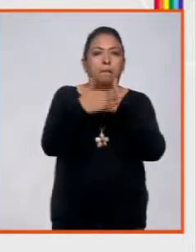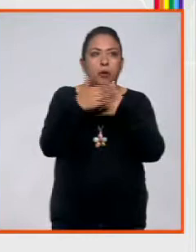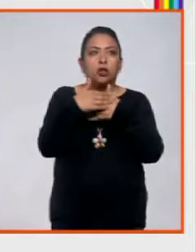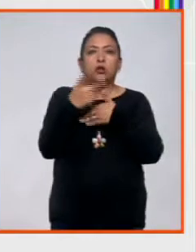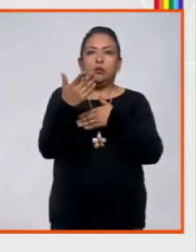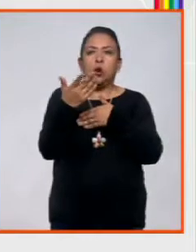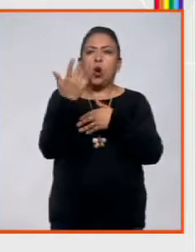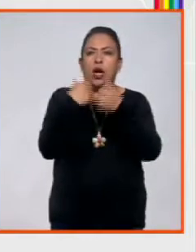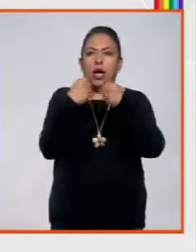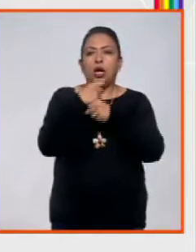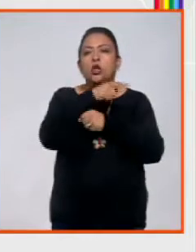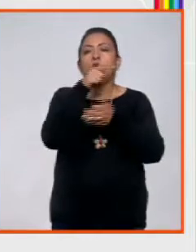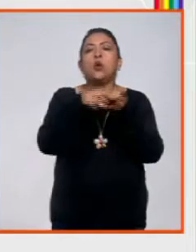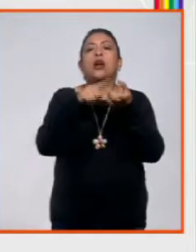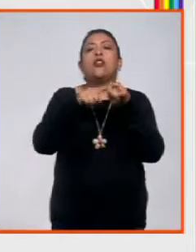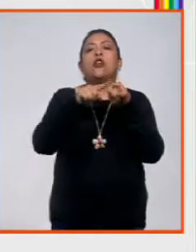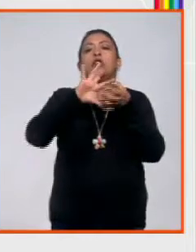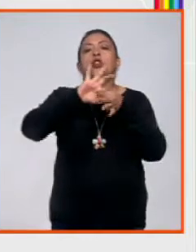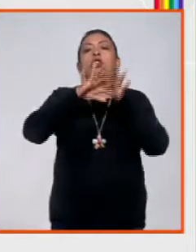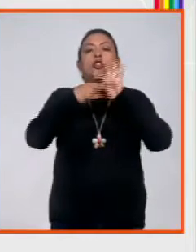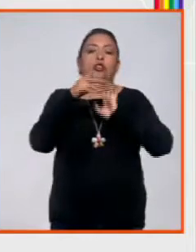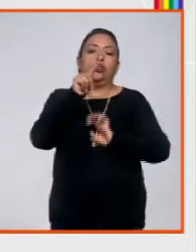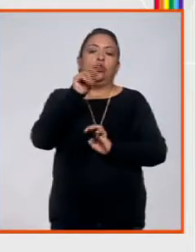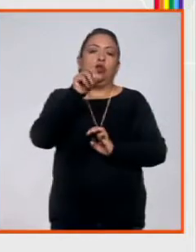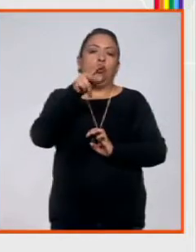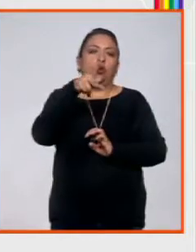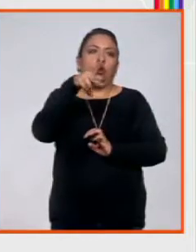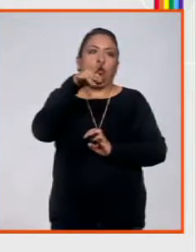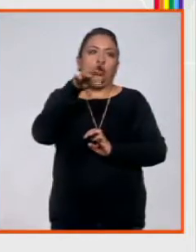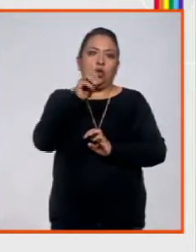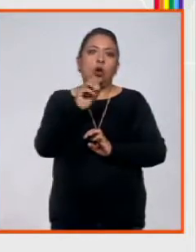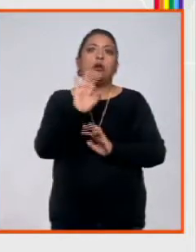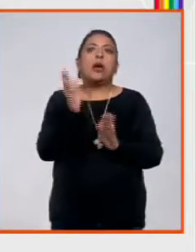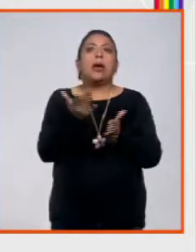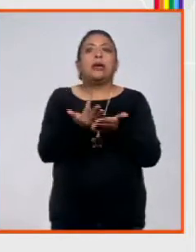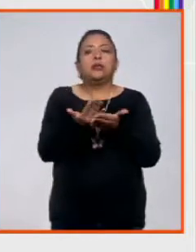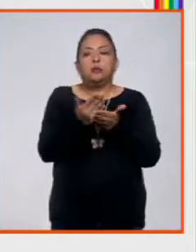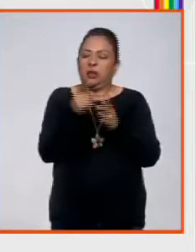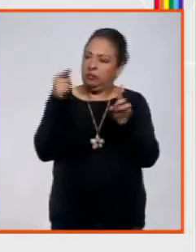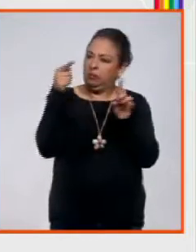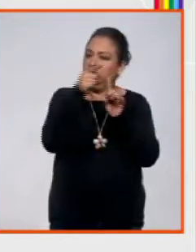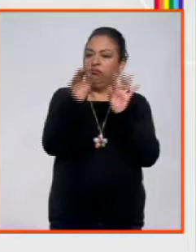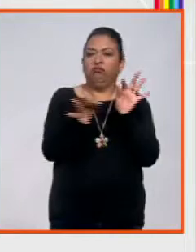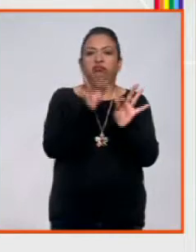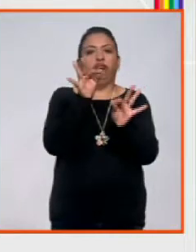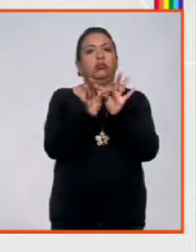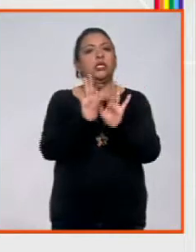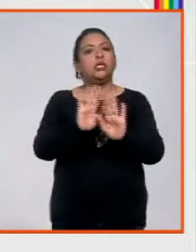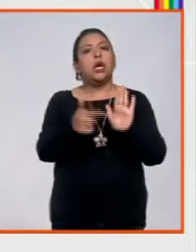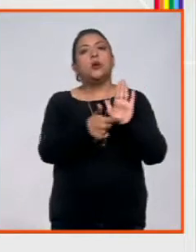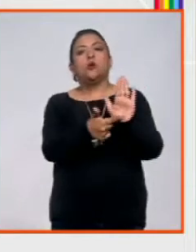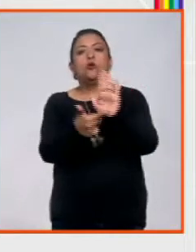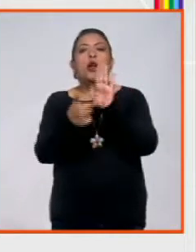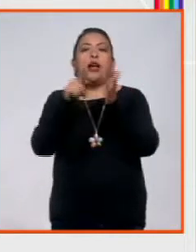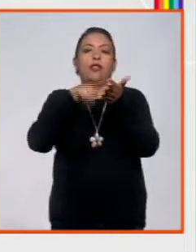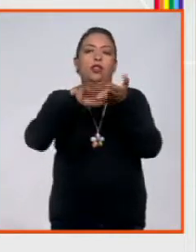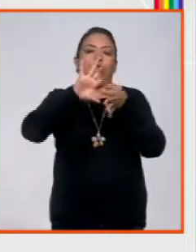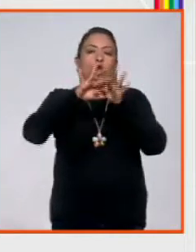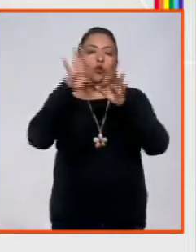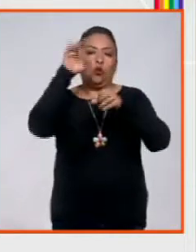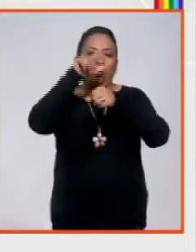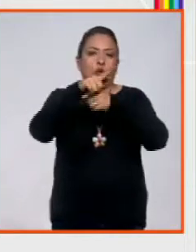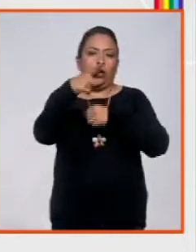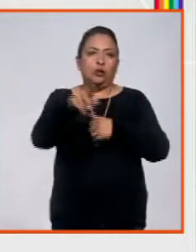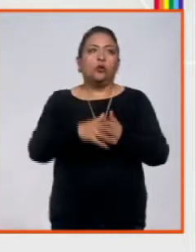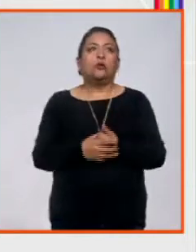el año entrante en la sede olímpica de tokio ya esperando que cumpla su ciclo que se exhiba como parte de las actividades culturales